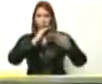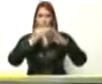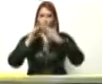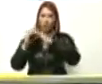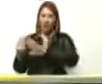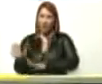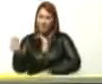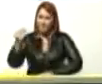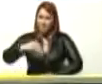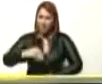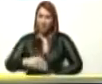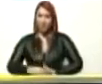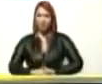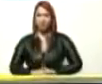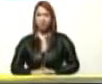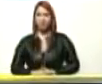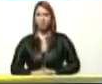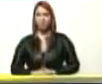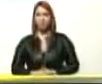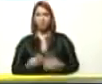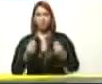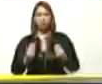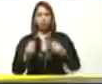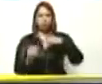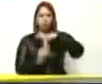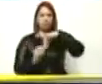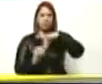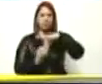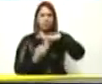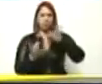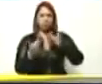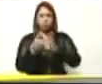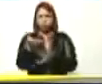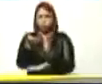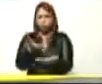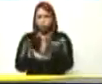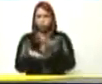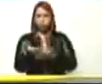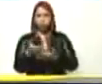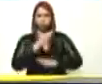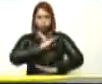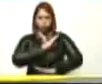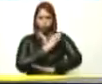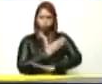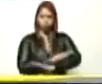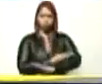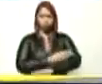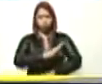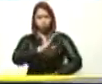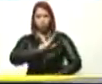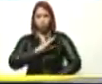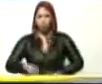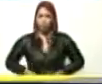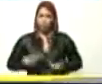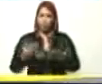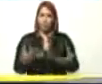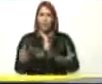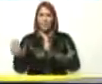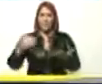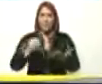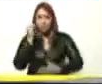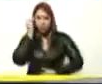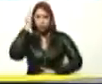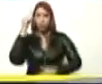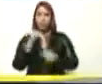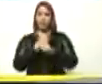más, como ente colectivo, para empoderar, y darle mayor capacidad, de